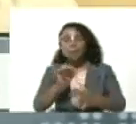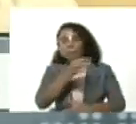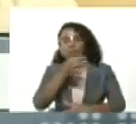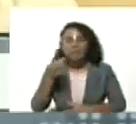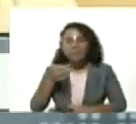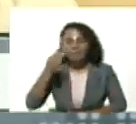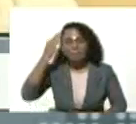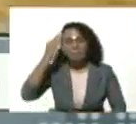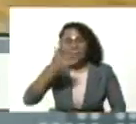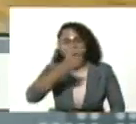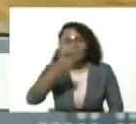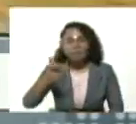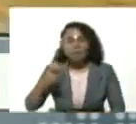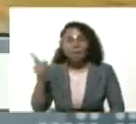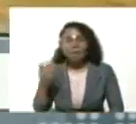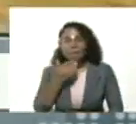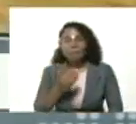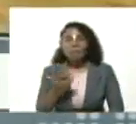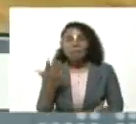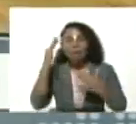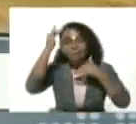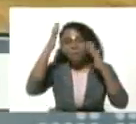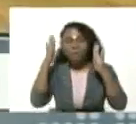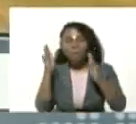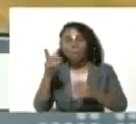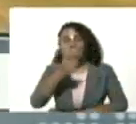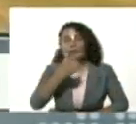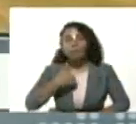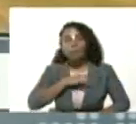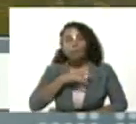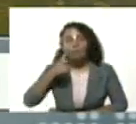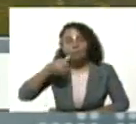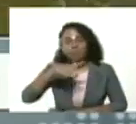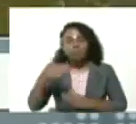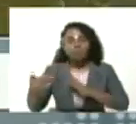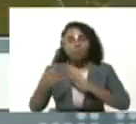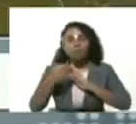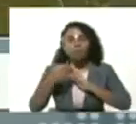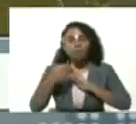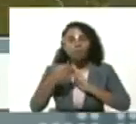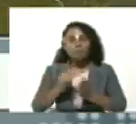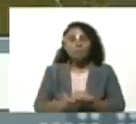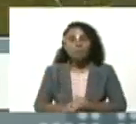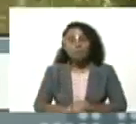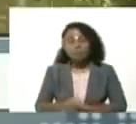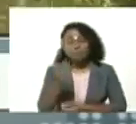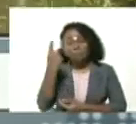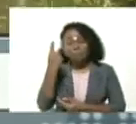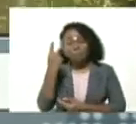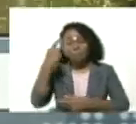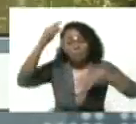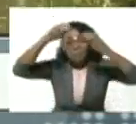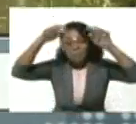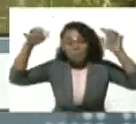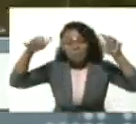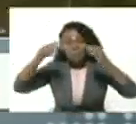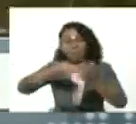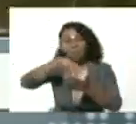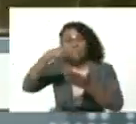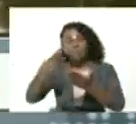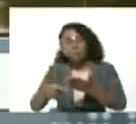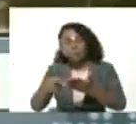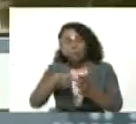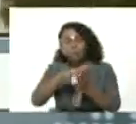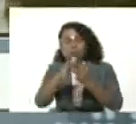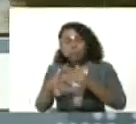cívico-militar, que permite darle una atención integral a todo nuestro pueblo, que fueron afectadas primero por las lluvias y el desbordamiento de estos